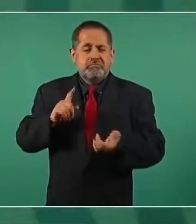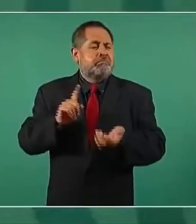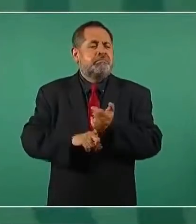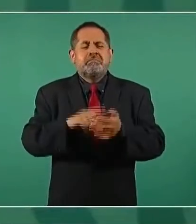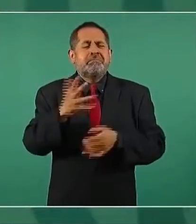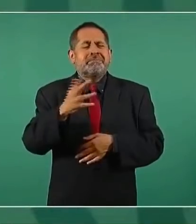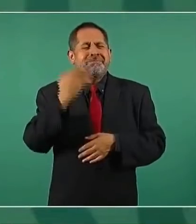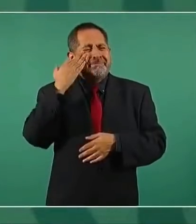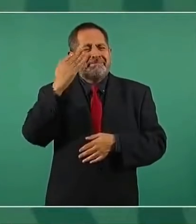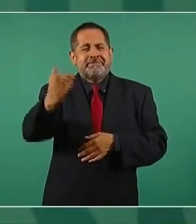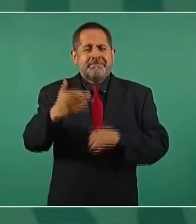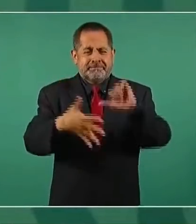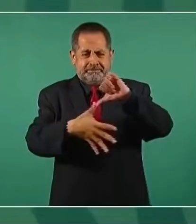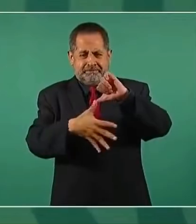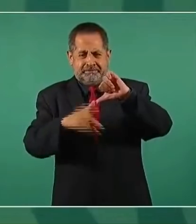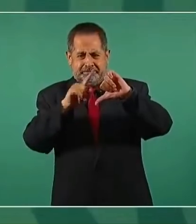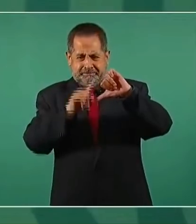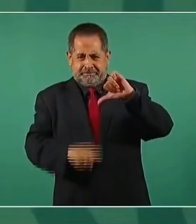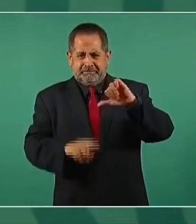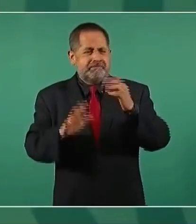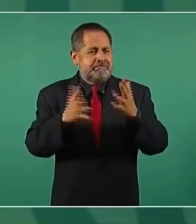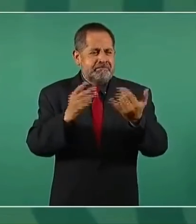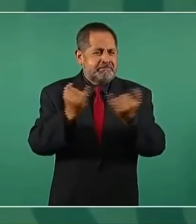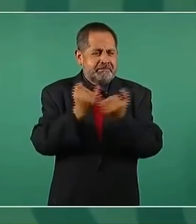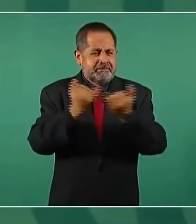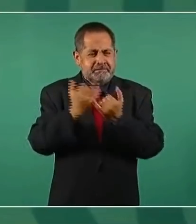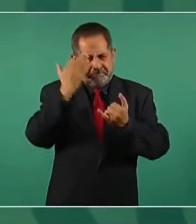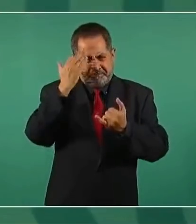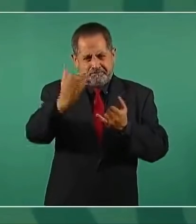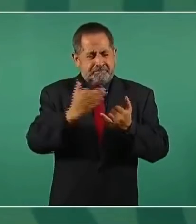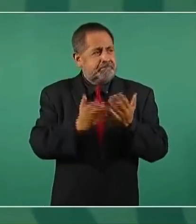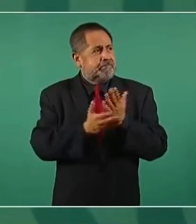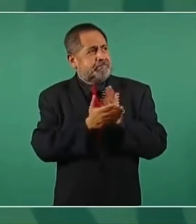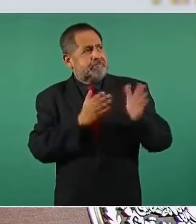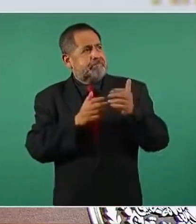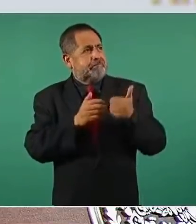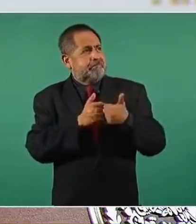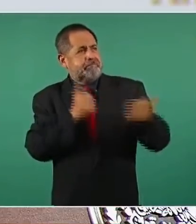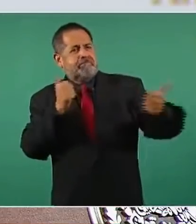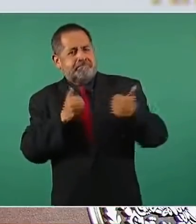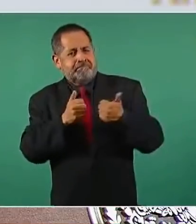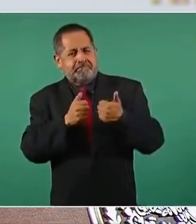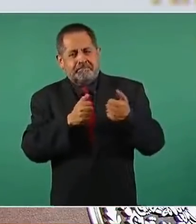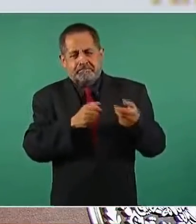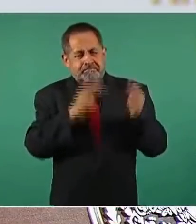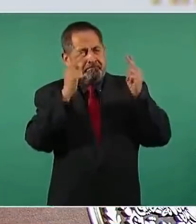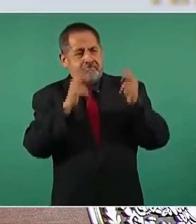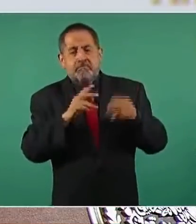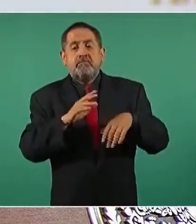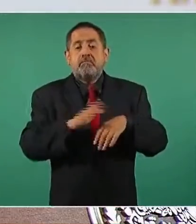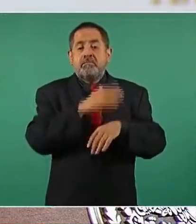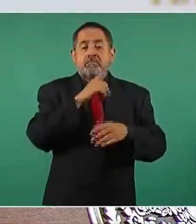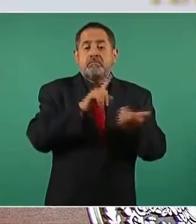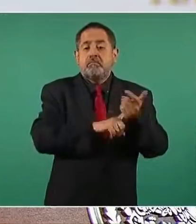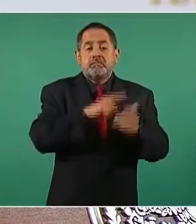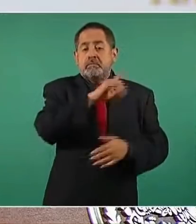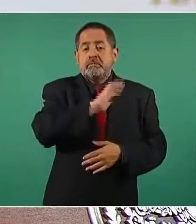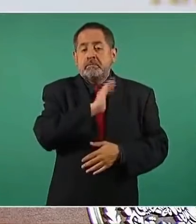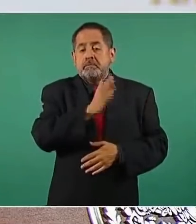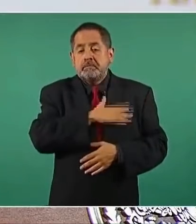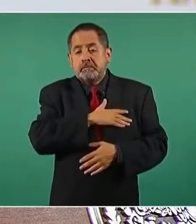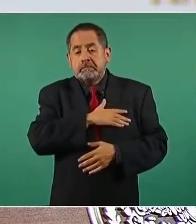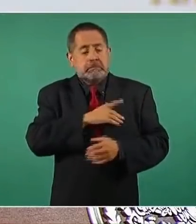los países de América Latina? Por esa circunstancia, un debilitamiento